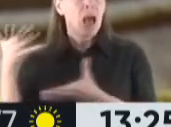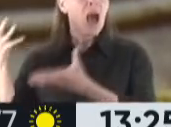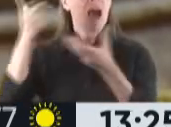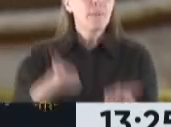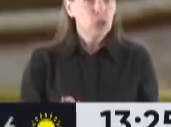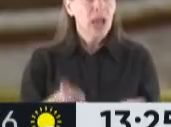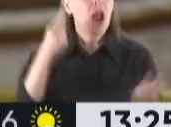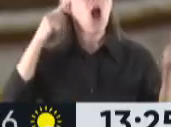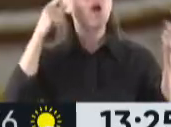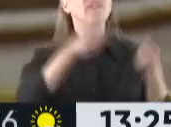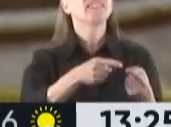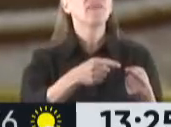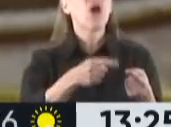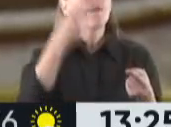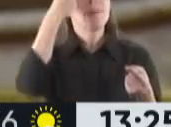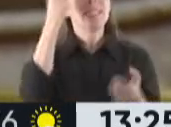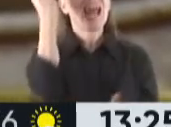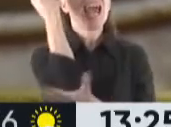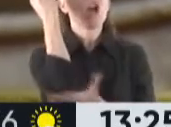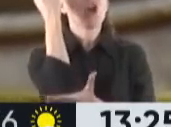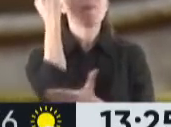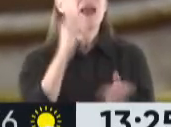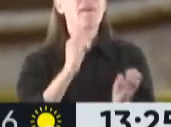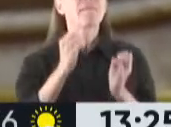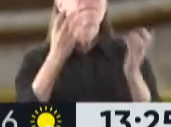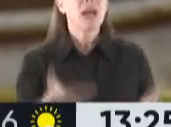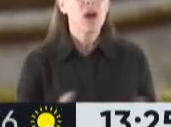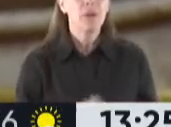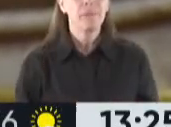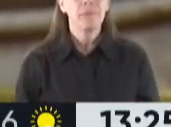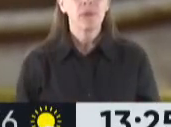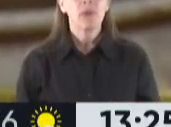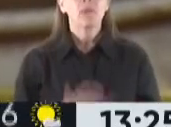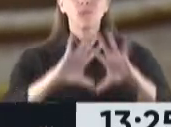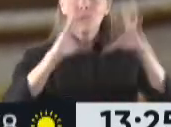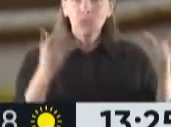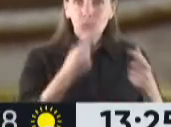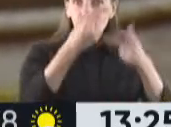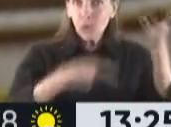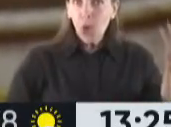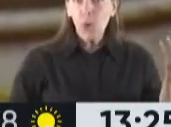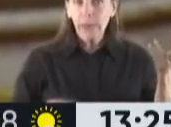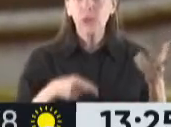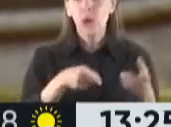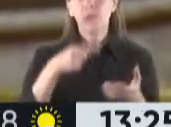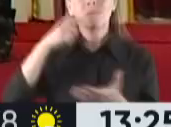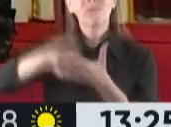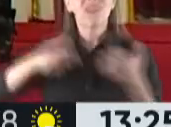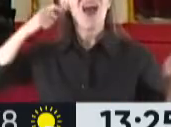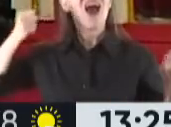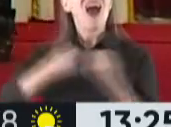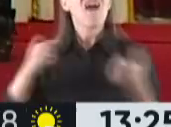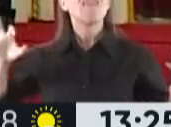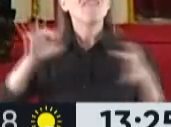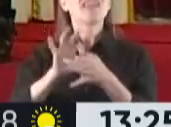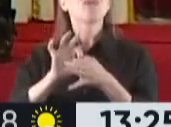de crear una economía más resiliente. Esto hará que nuestra asociación sea incluso más fuerte,